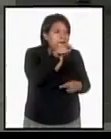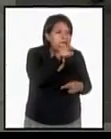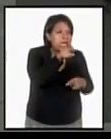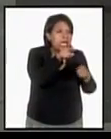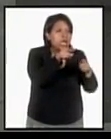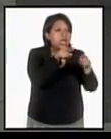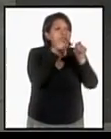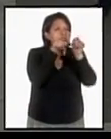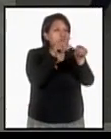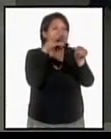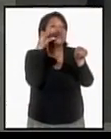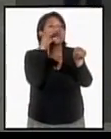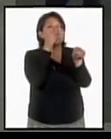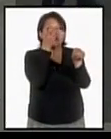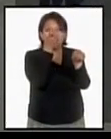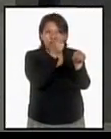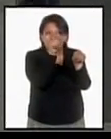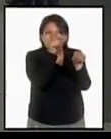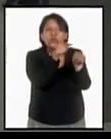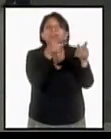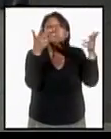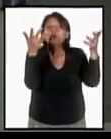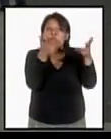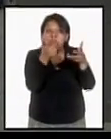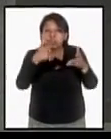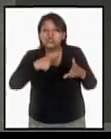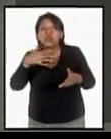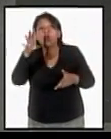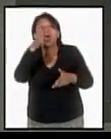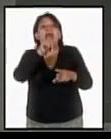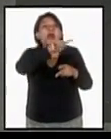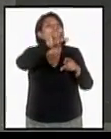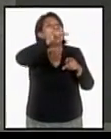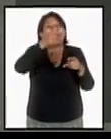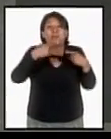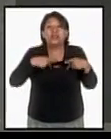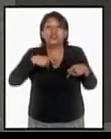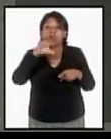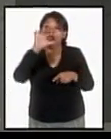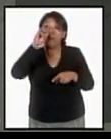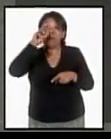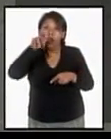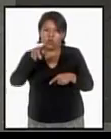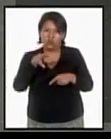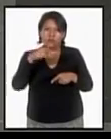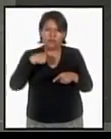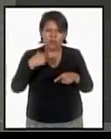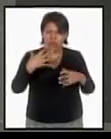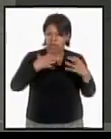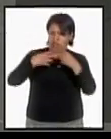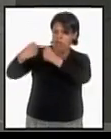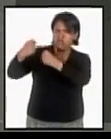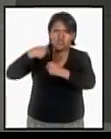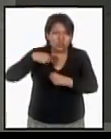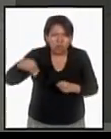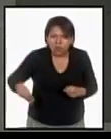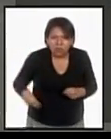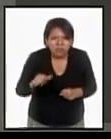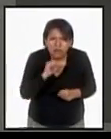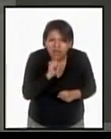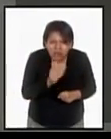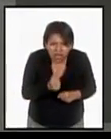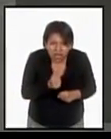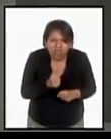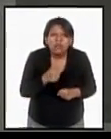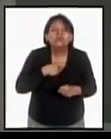mí con un negro que según ese estaba buscando un camerunés y a mí me agarraron así, no era culpable. Y me pusieron